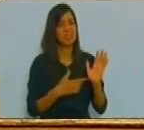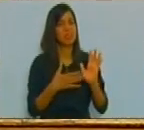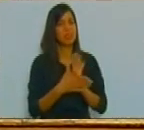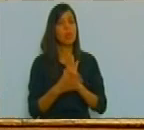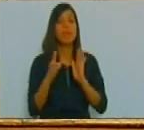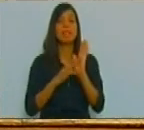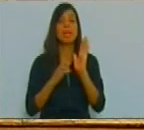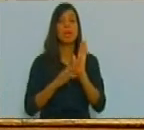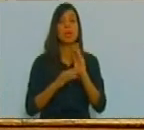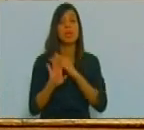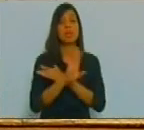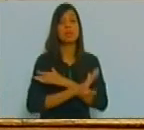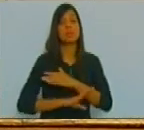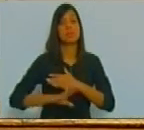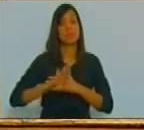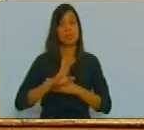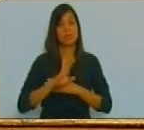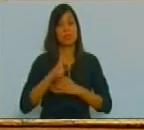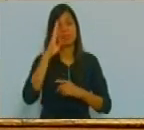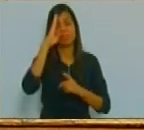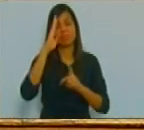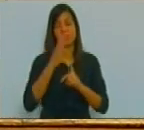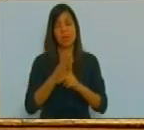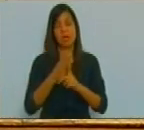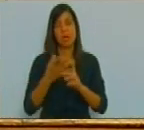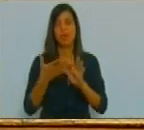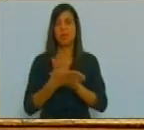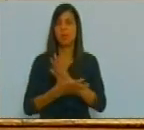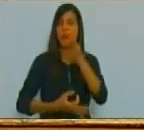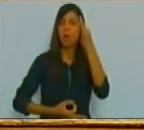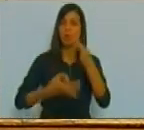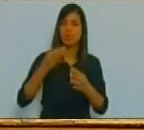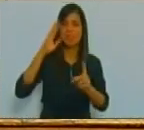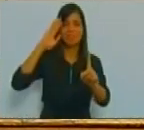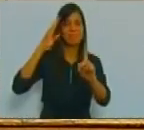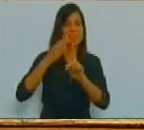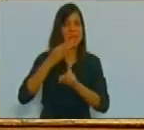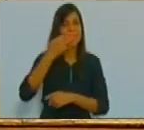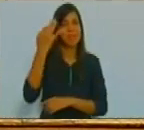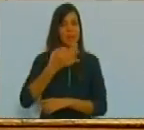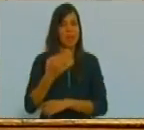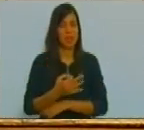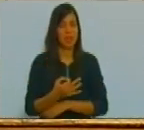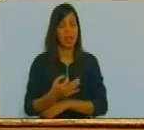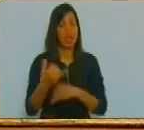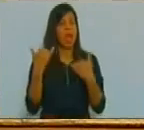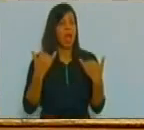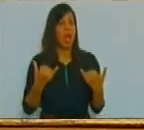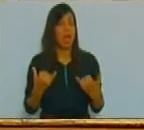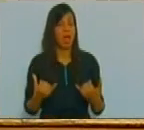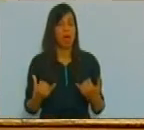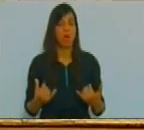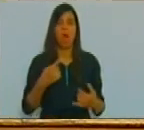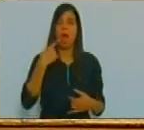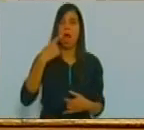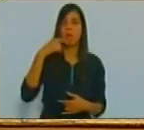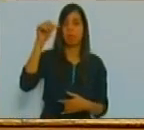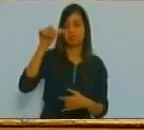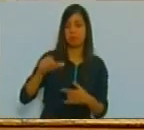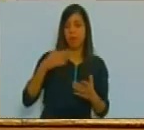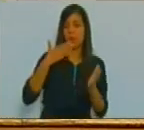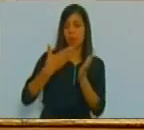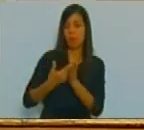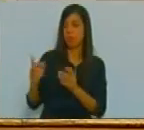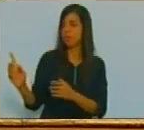seguridad está actuando directamente en el ámbito de la justicia y ahora con esta presentación y esta propuesta que ha